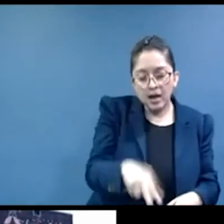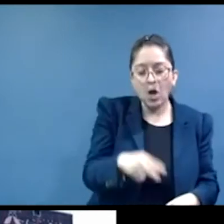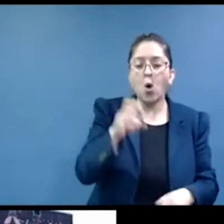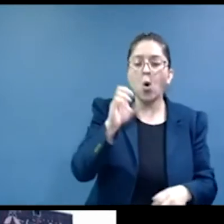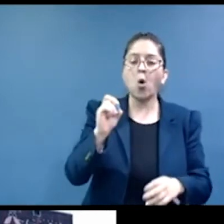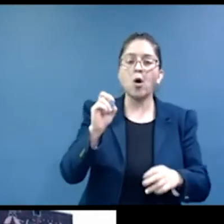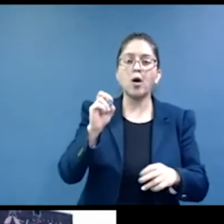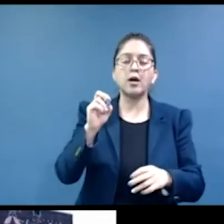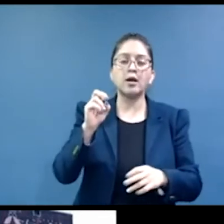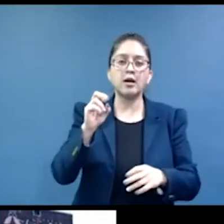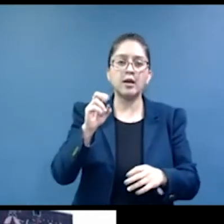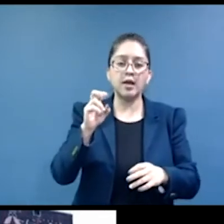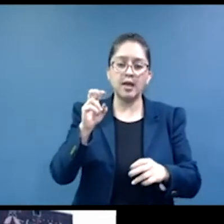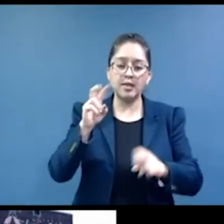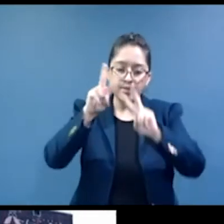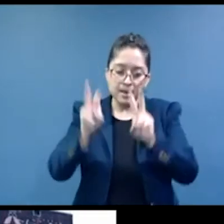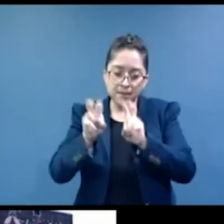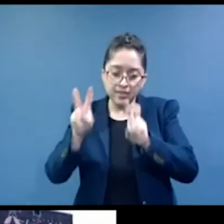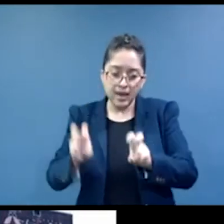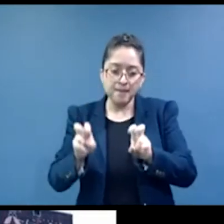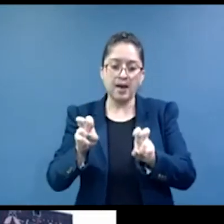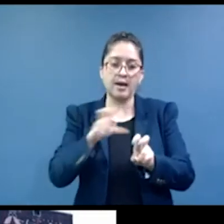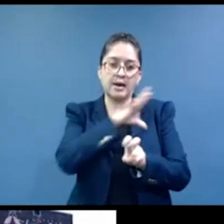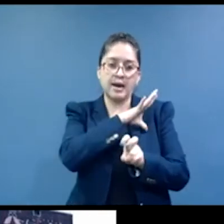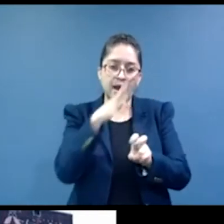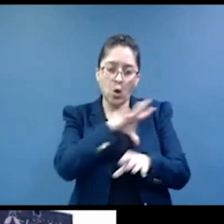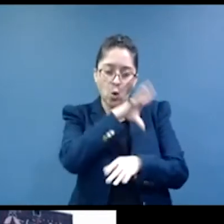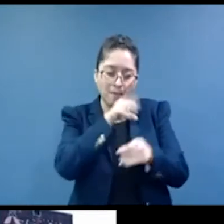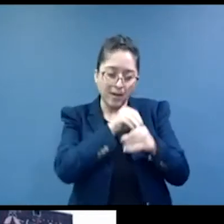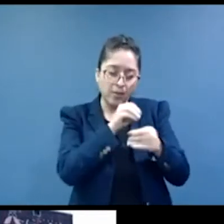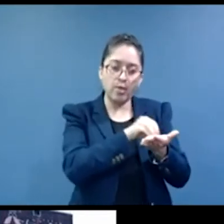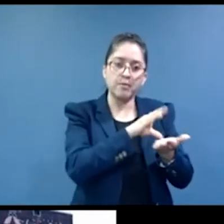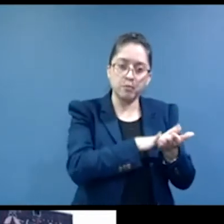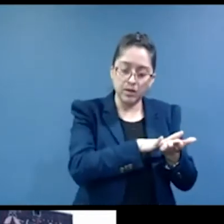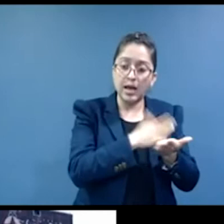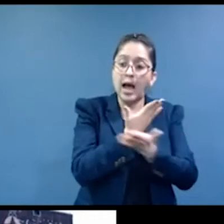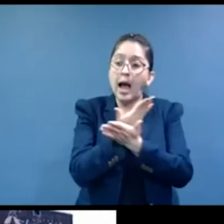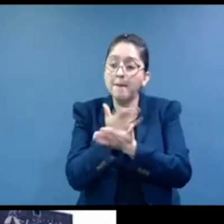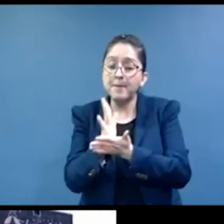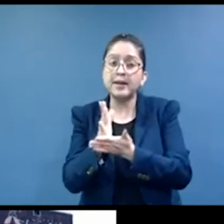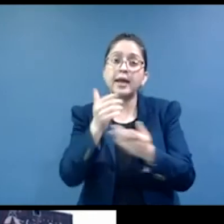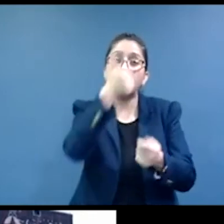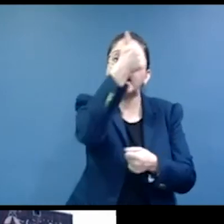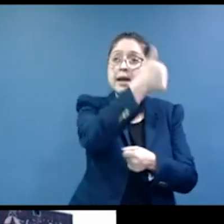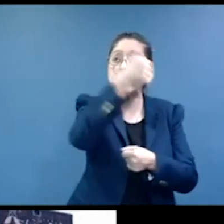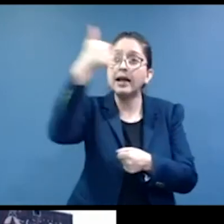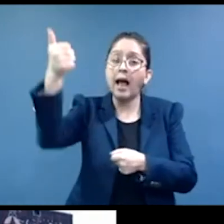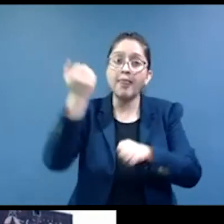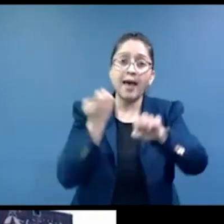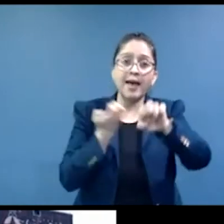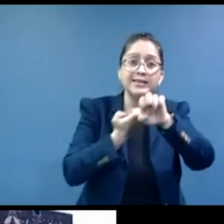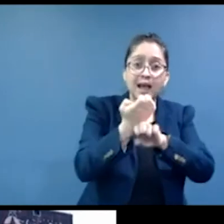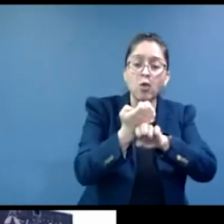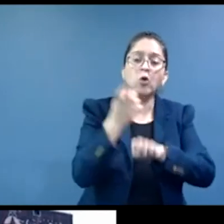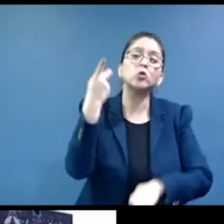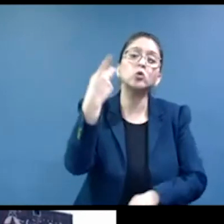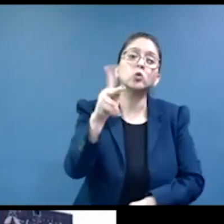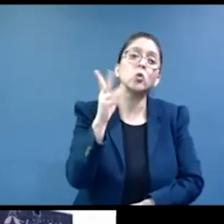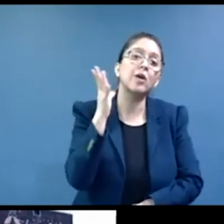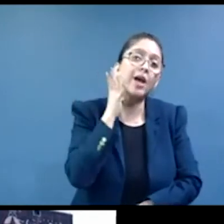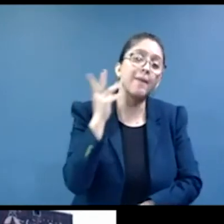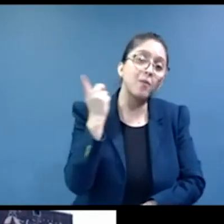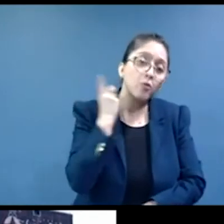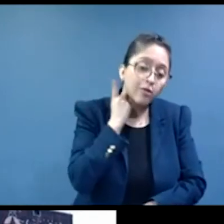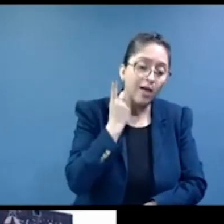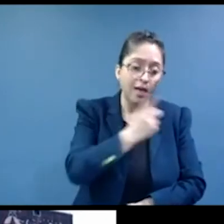generales, y los congresos locales se limiten a regular de manera clara y